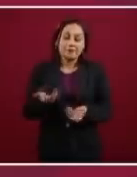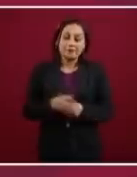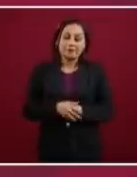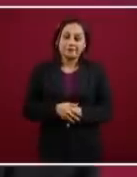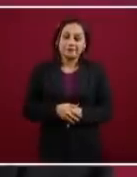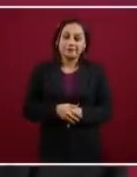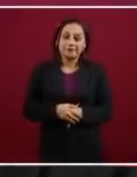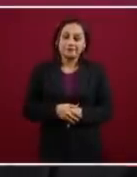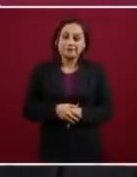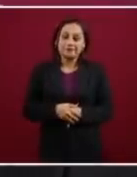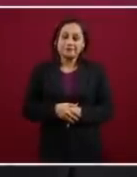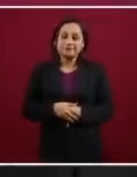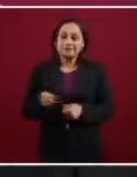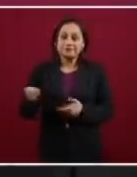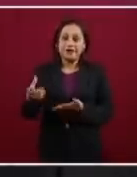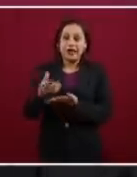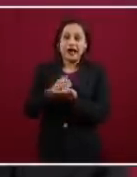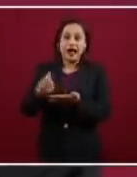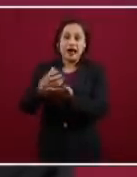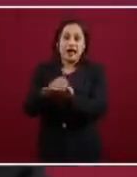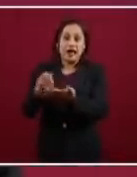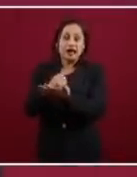no siempre se gana